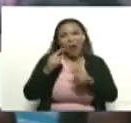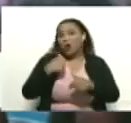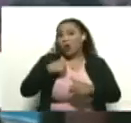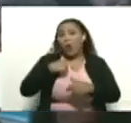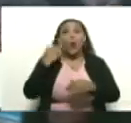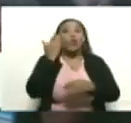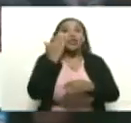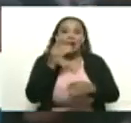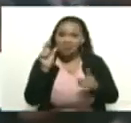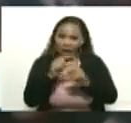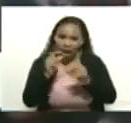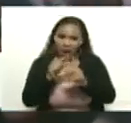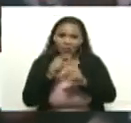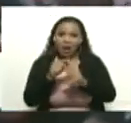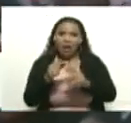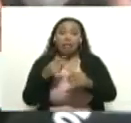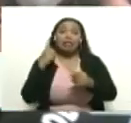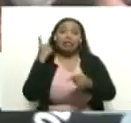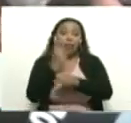Muy persistente.